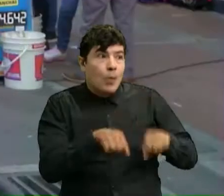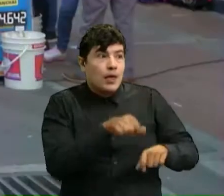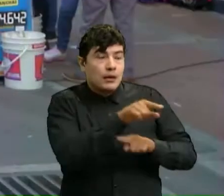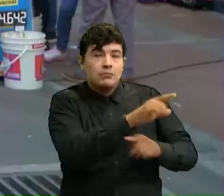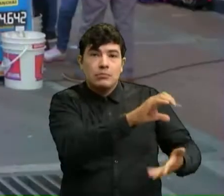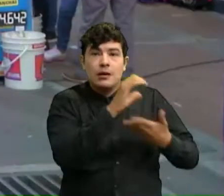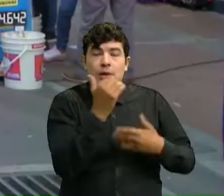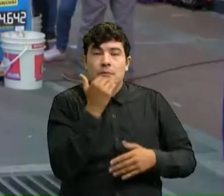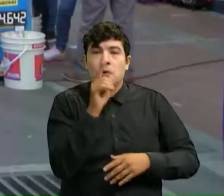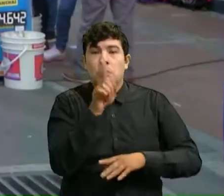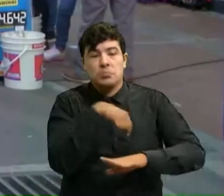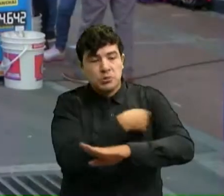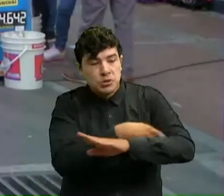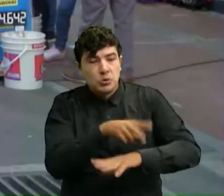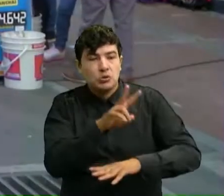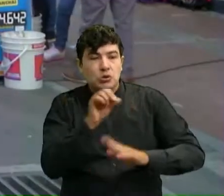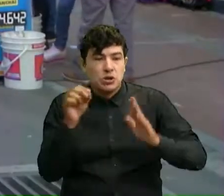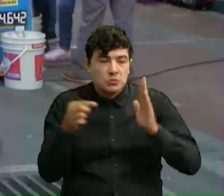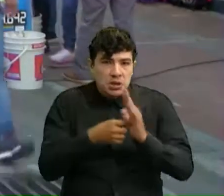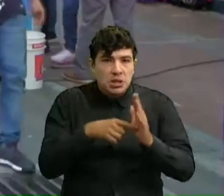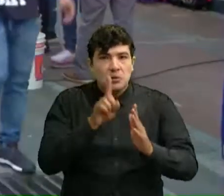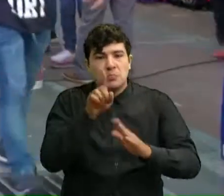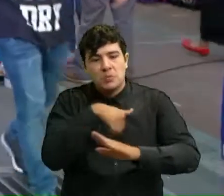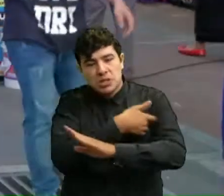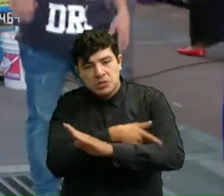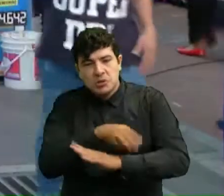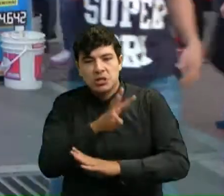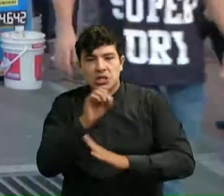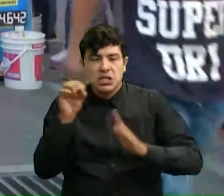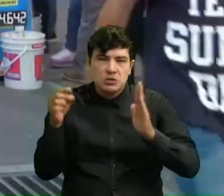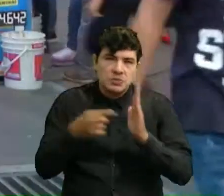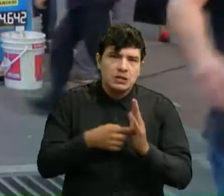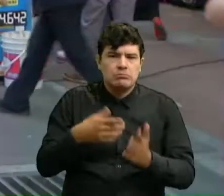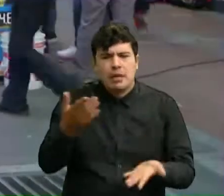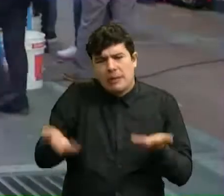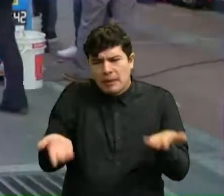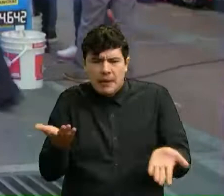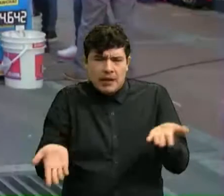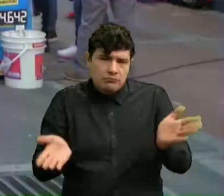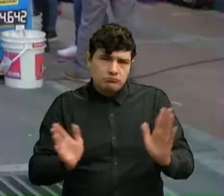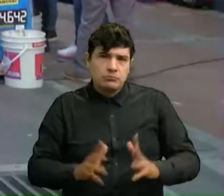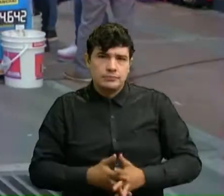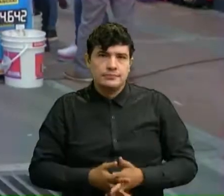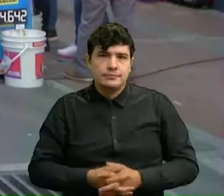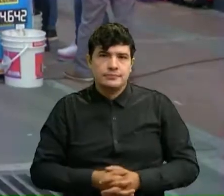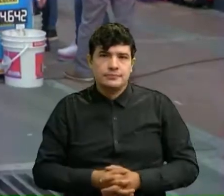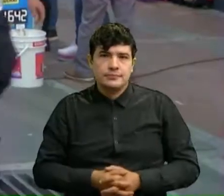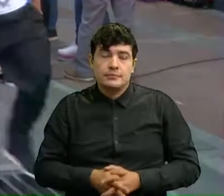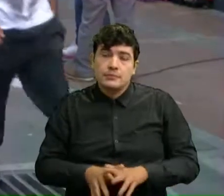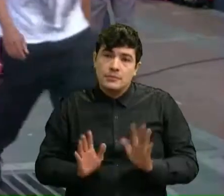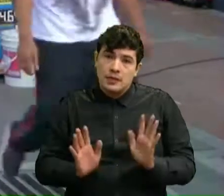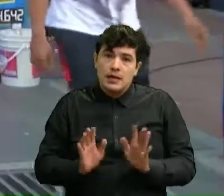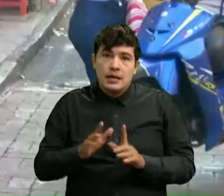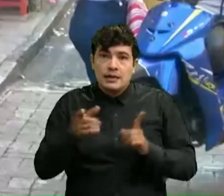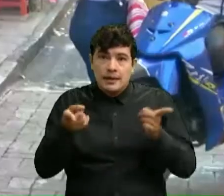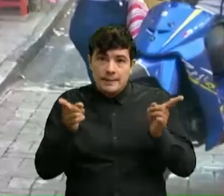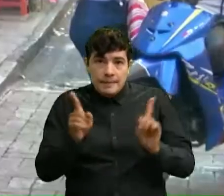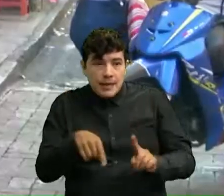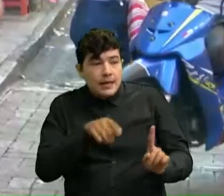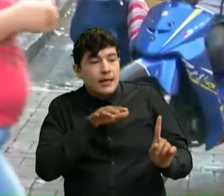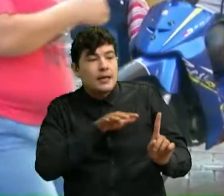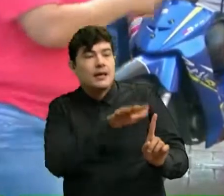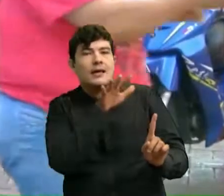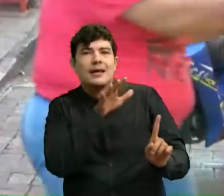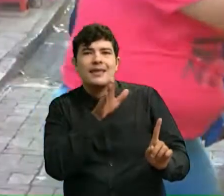entre 1.200.000, 1.300.000, 1.500.000, depende. También va a tener incidencia